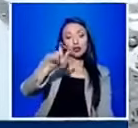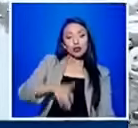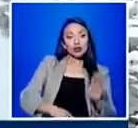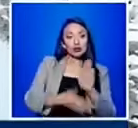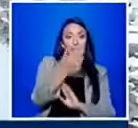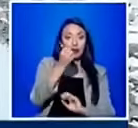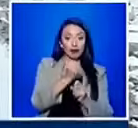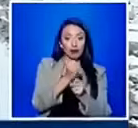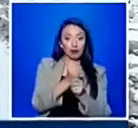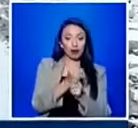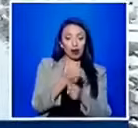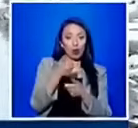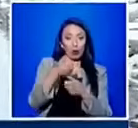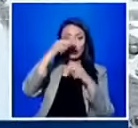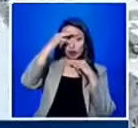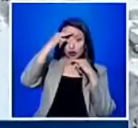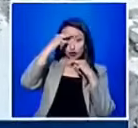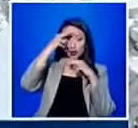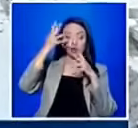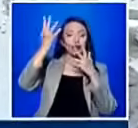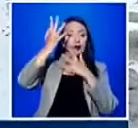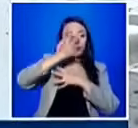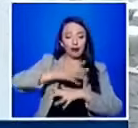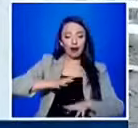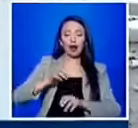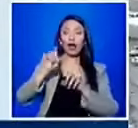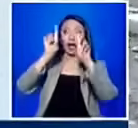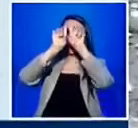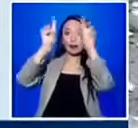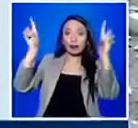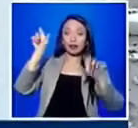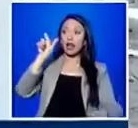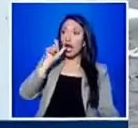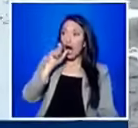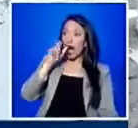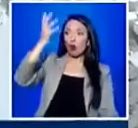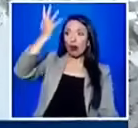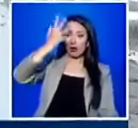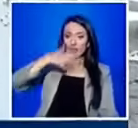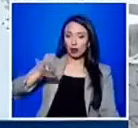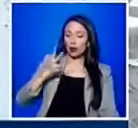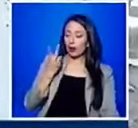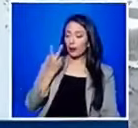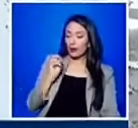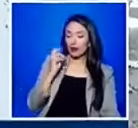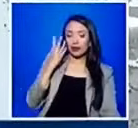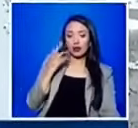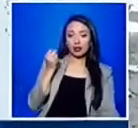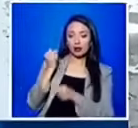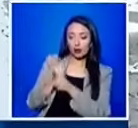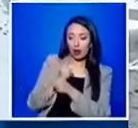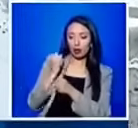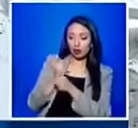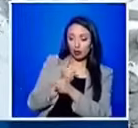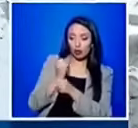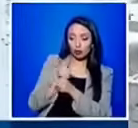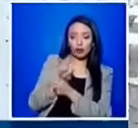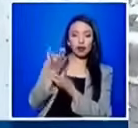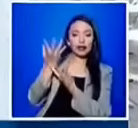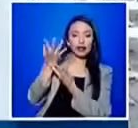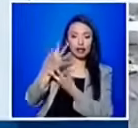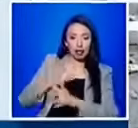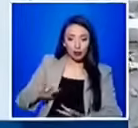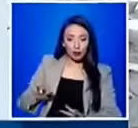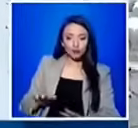y hay buenas noticias porque los trabajos de la empresa de agua potable concluyeron, 20 días de labores han finalizado y se